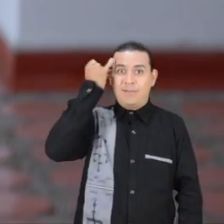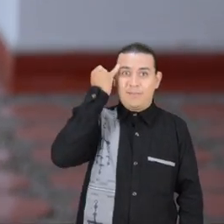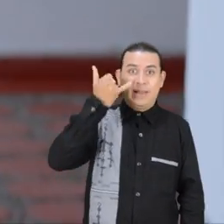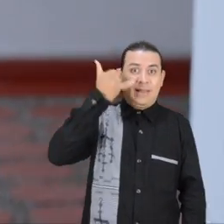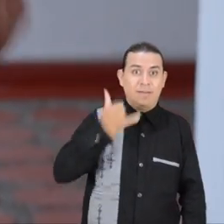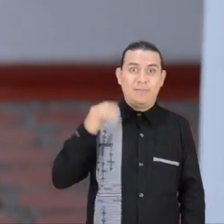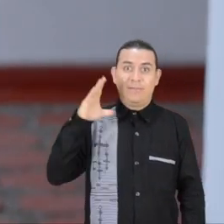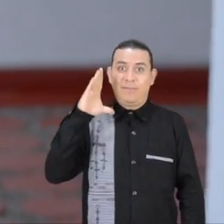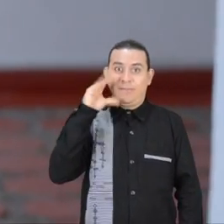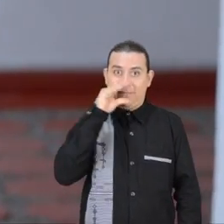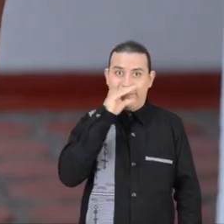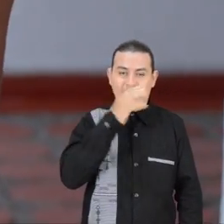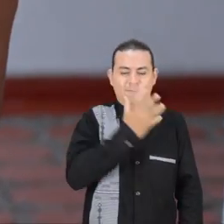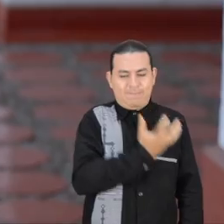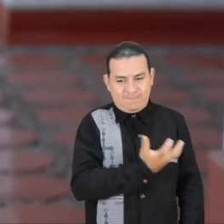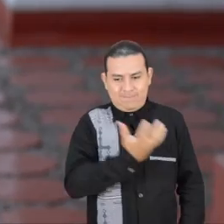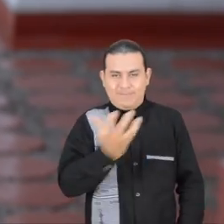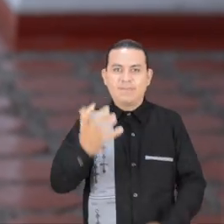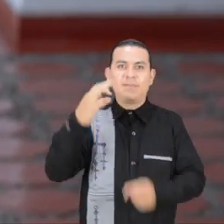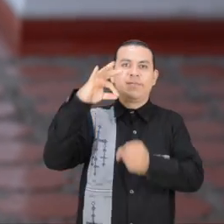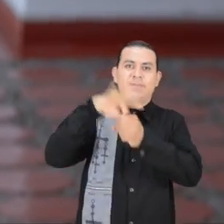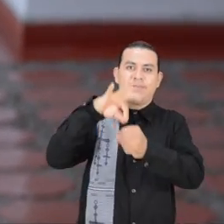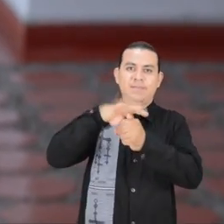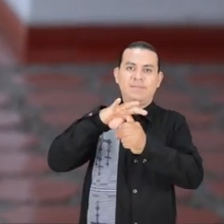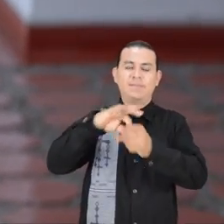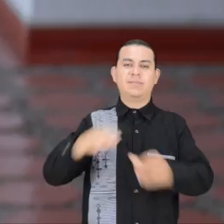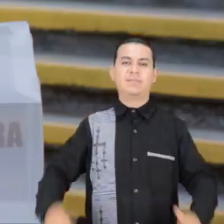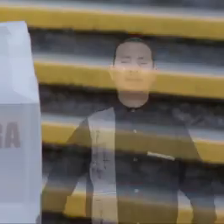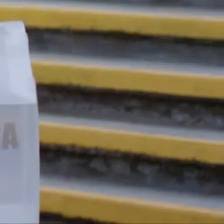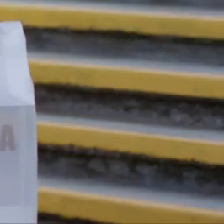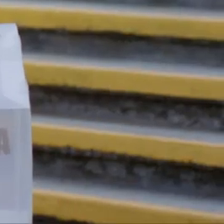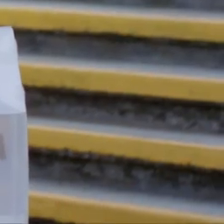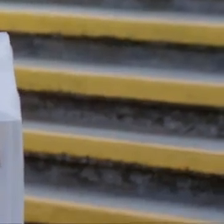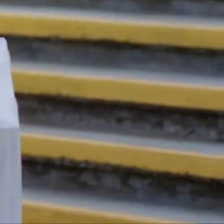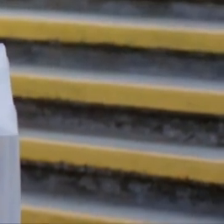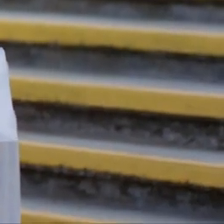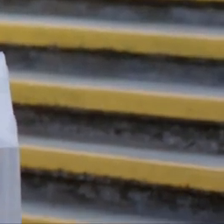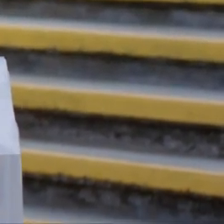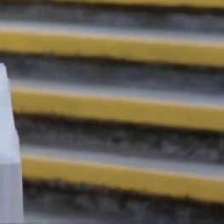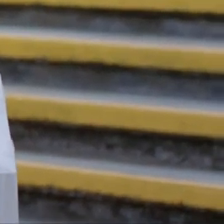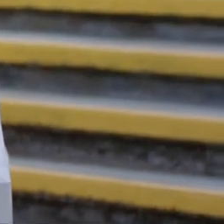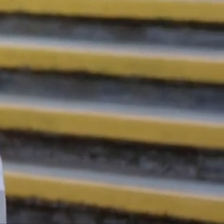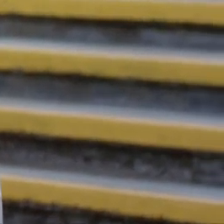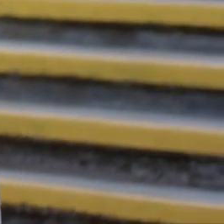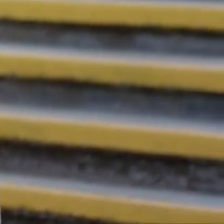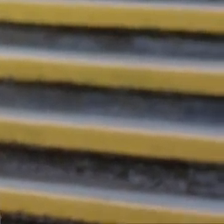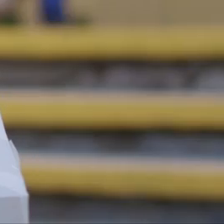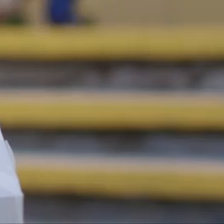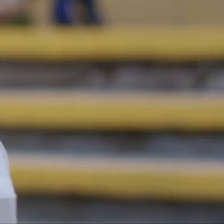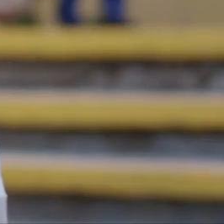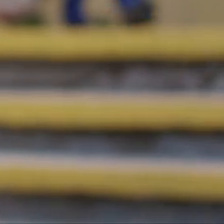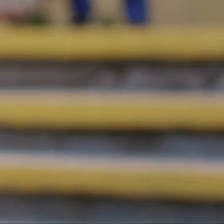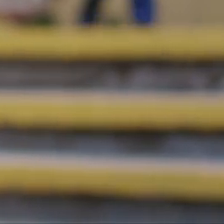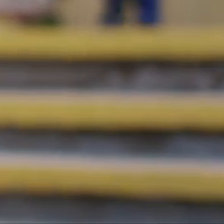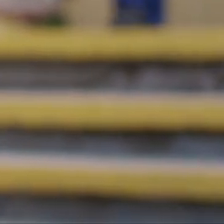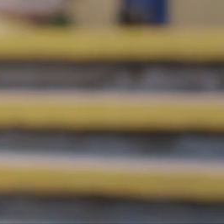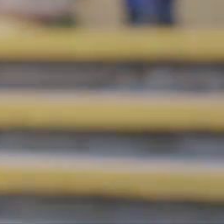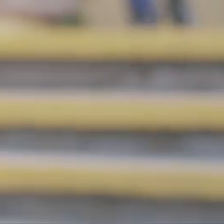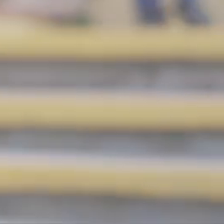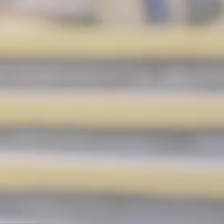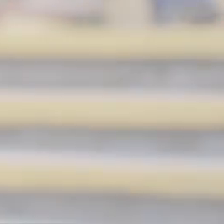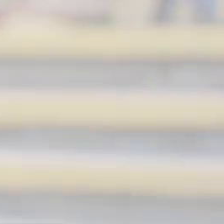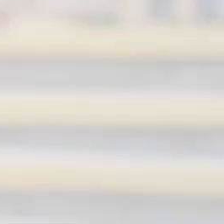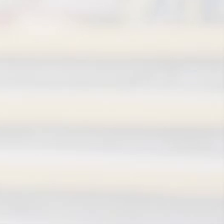indígenas y afro mexicanas vamos a votar participa lo haces por ti lo haces por tu democracia